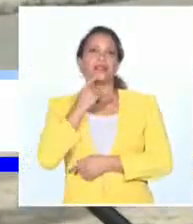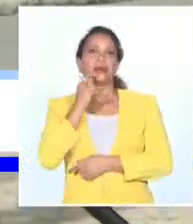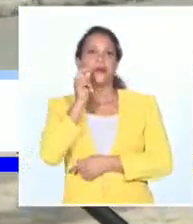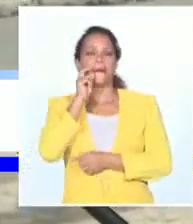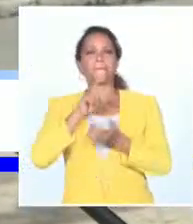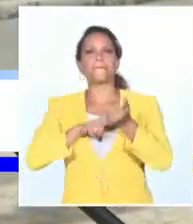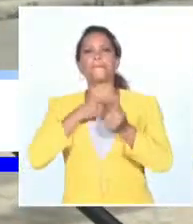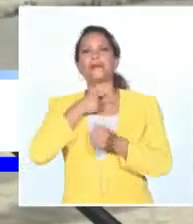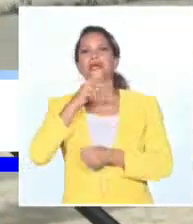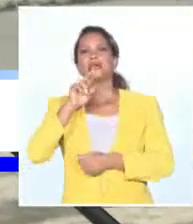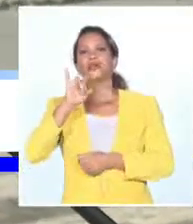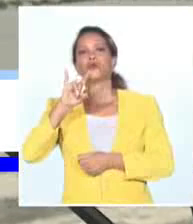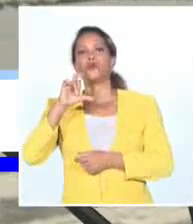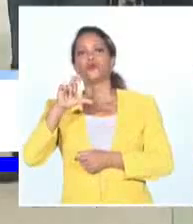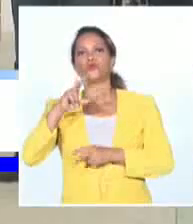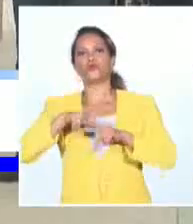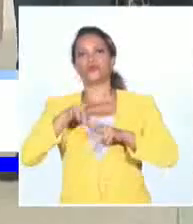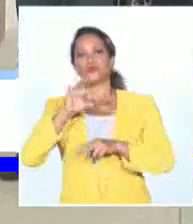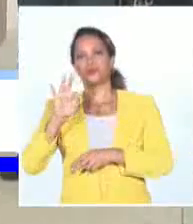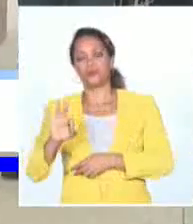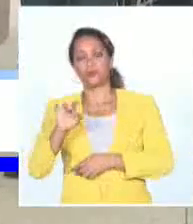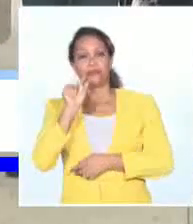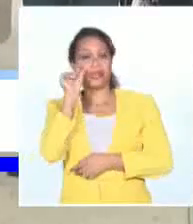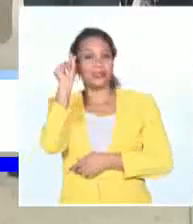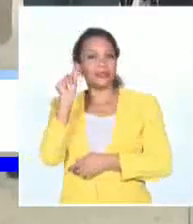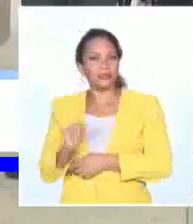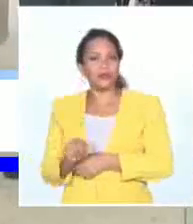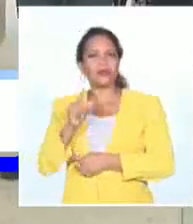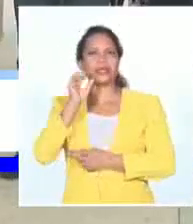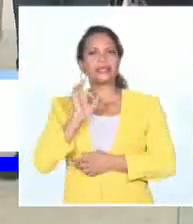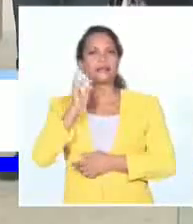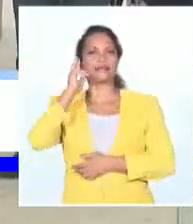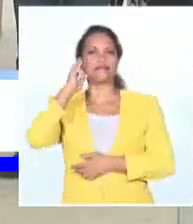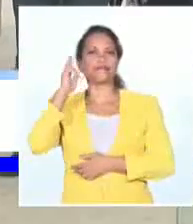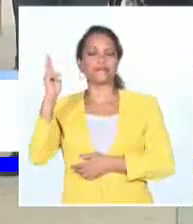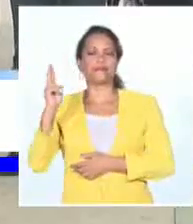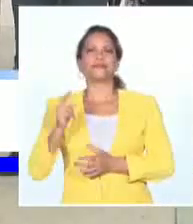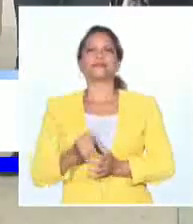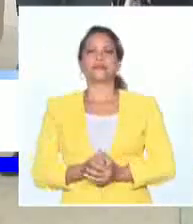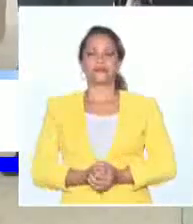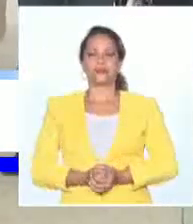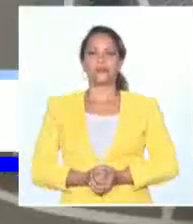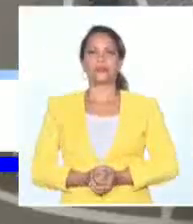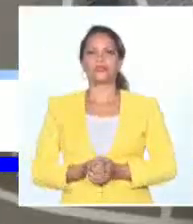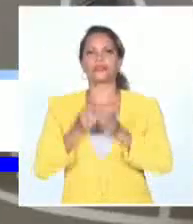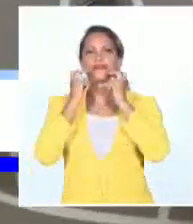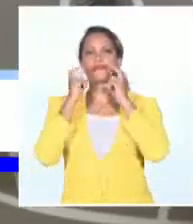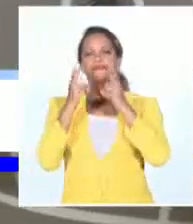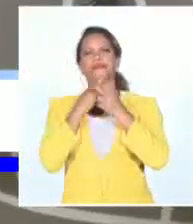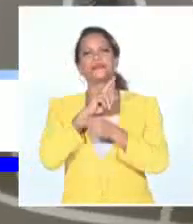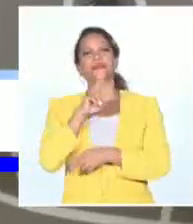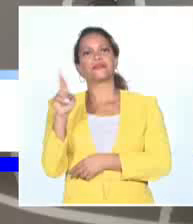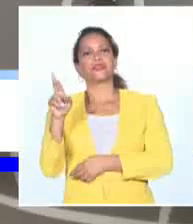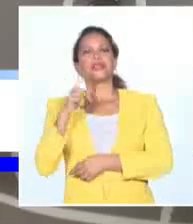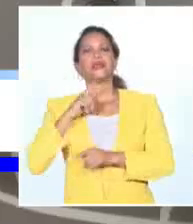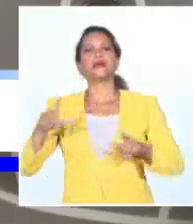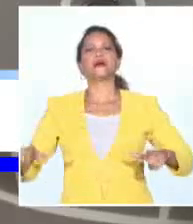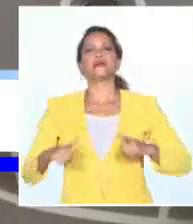Perucho, uno de nuestros grandes patricios, de quien rememoramos pasajes de su vida revolucionaria con motivo del